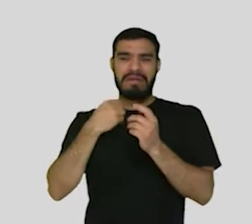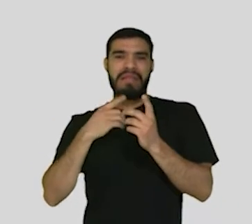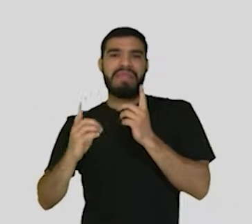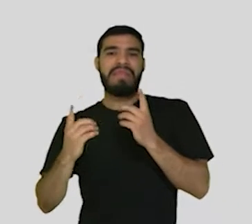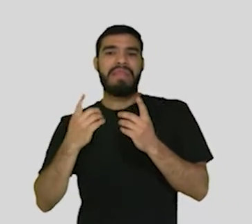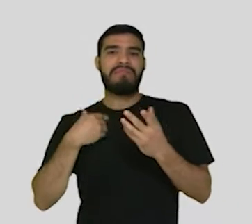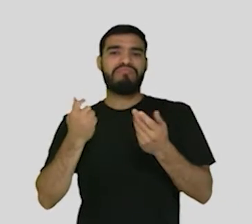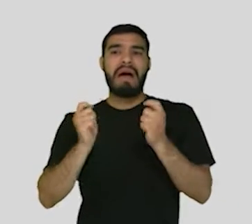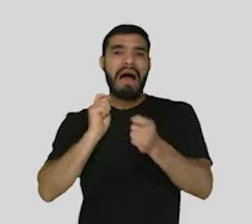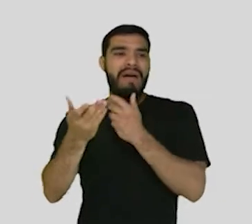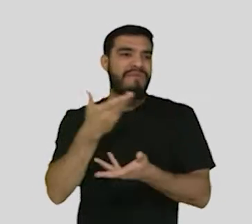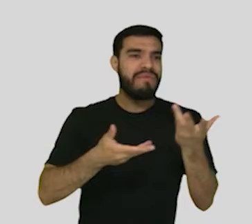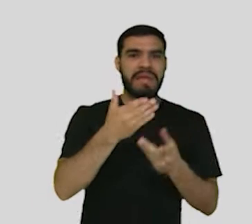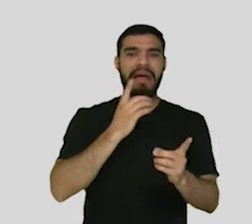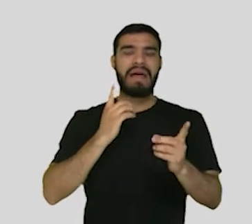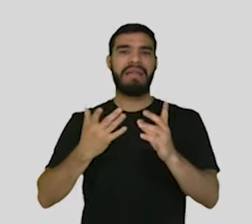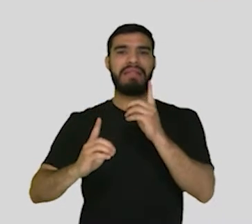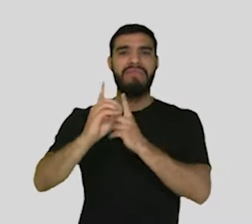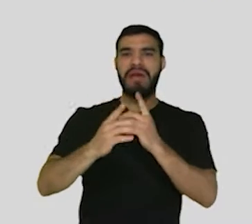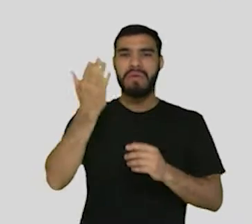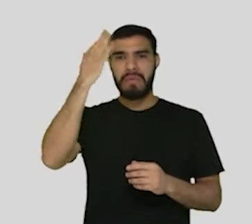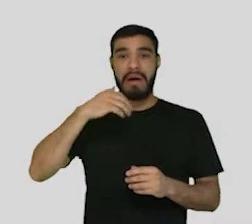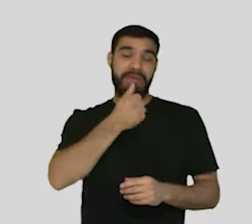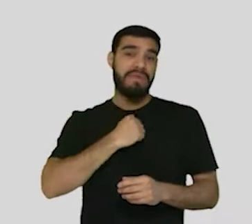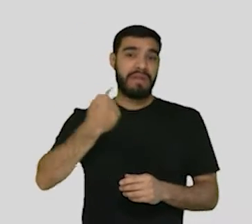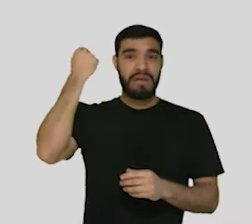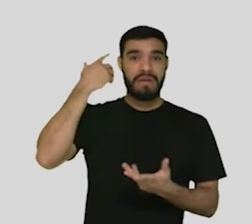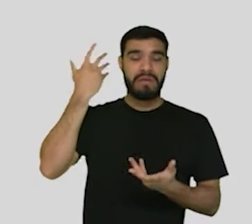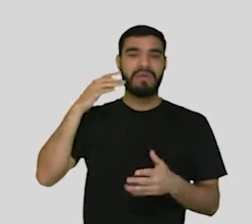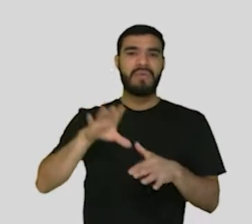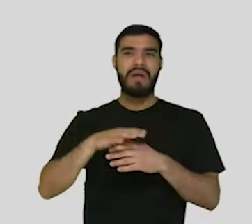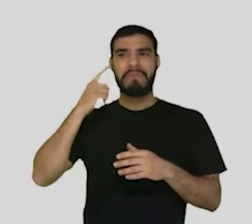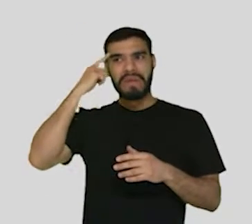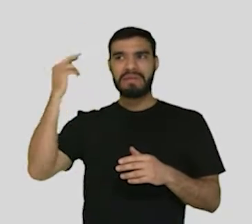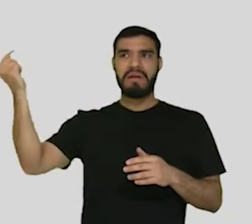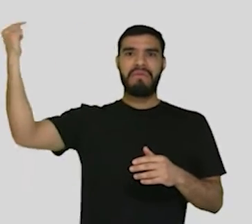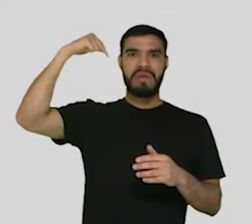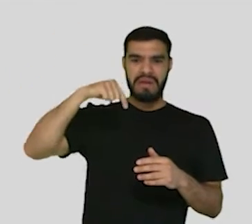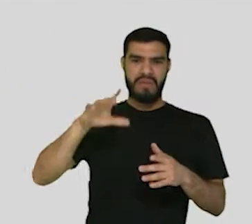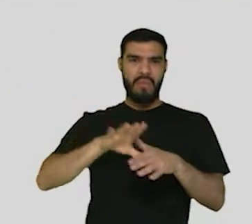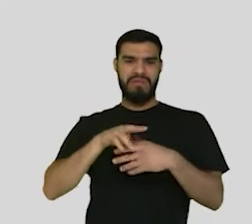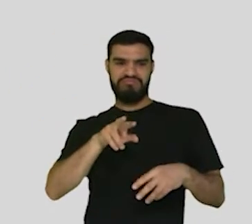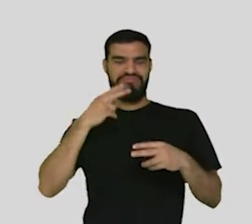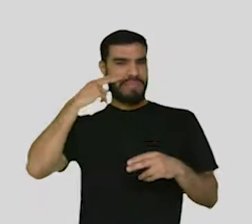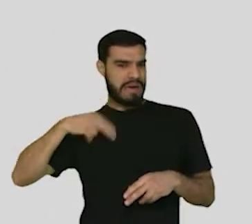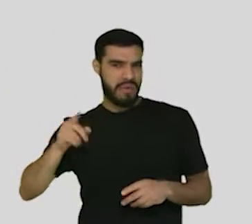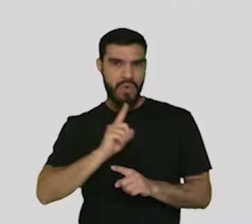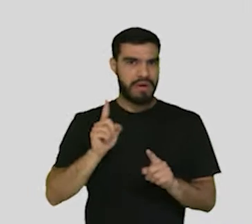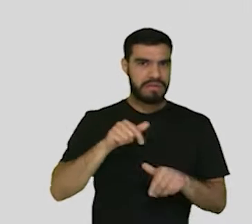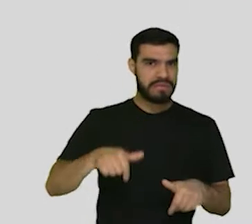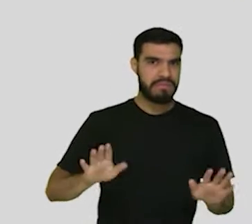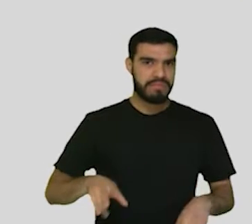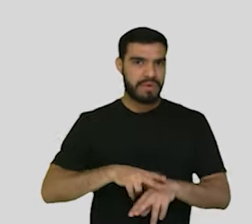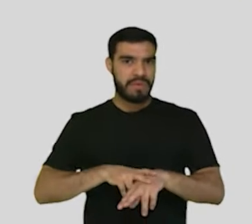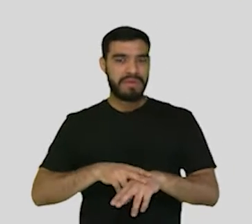cuape. Jañande ngo yayuña ena curi upeno guare 35 años de dictadura rire ñamoí upeba.